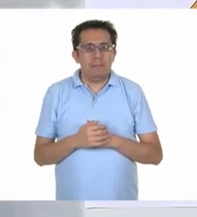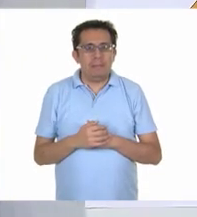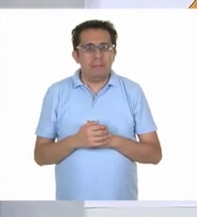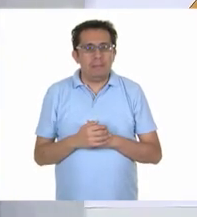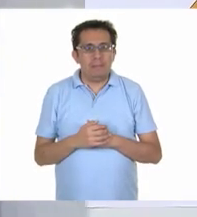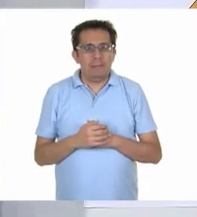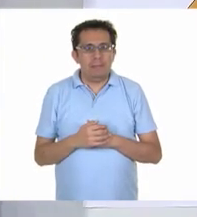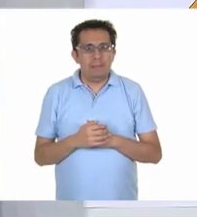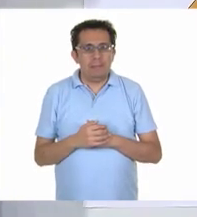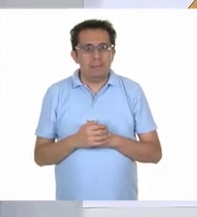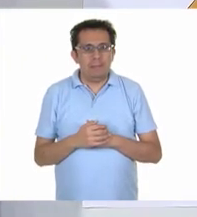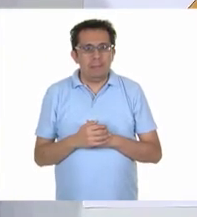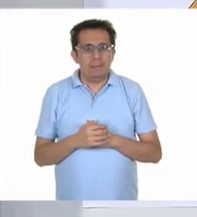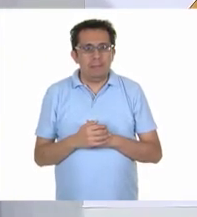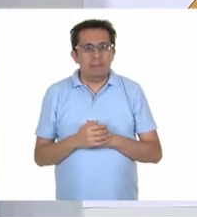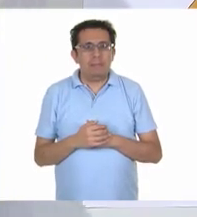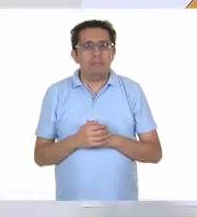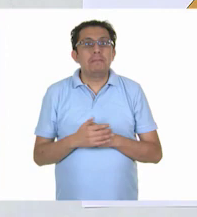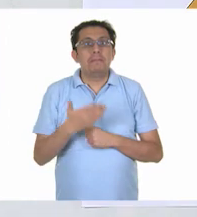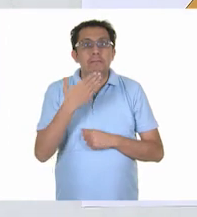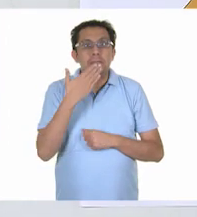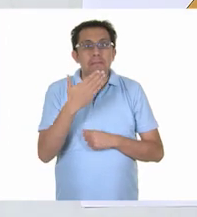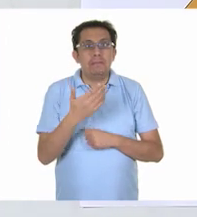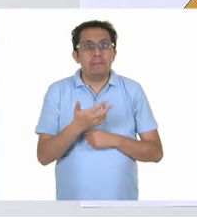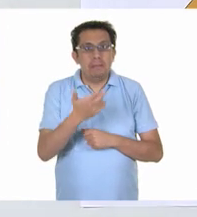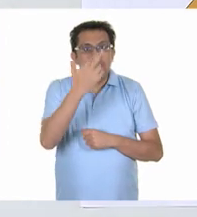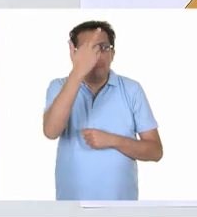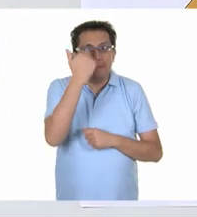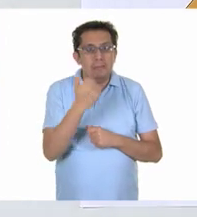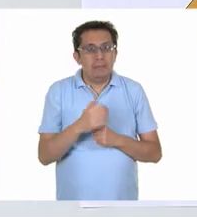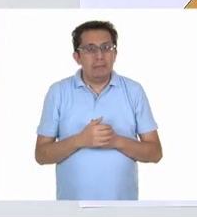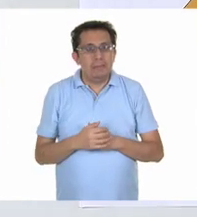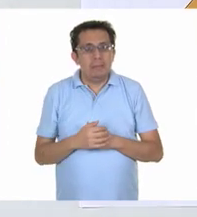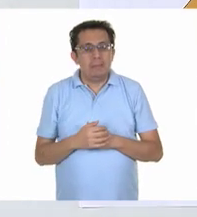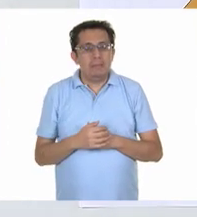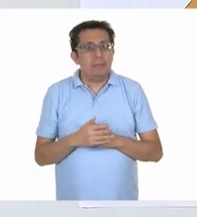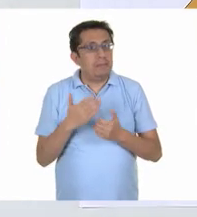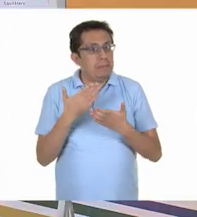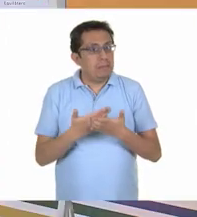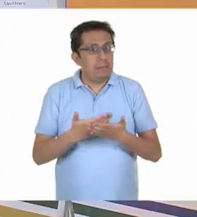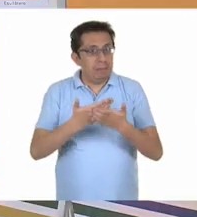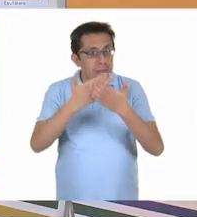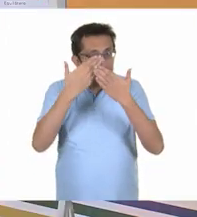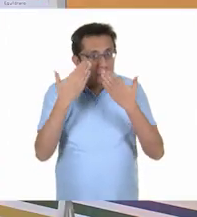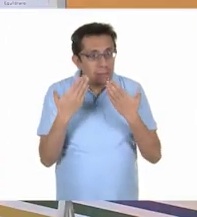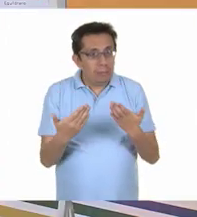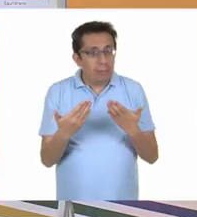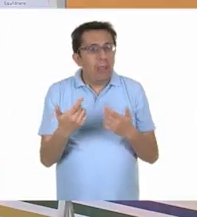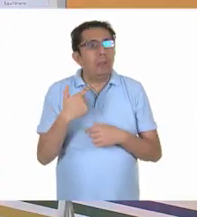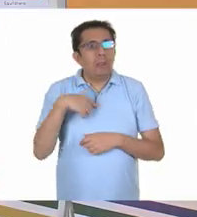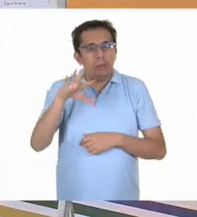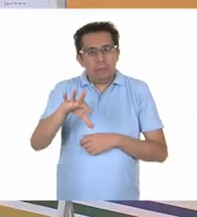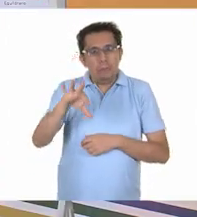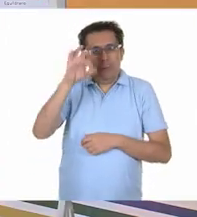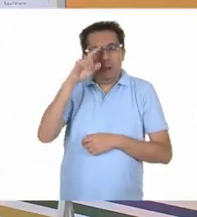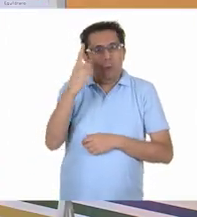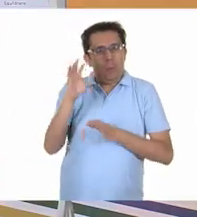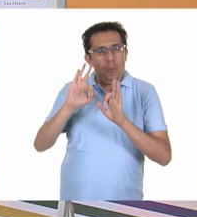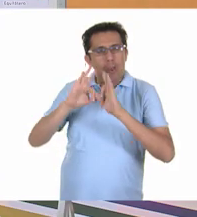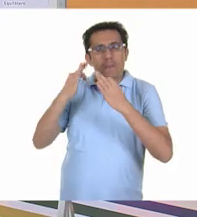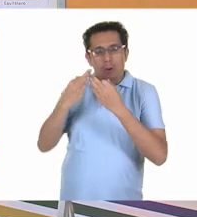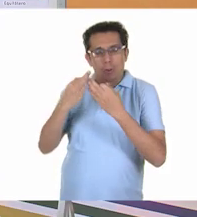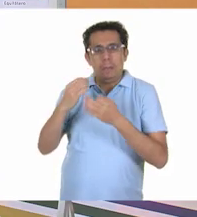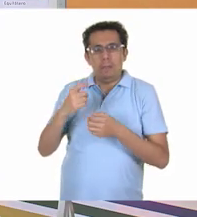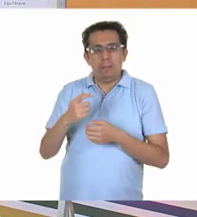Cuadrado. Así es. Cuadrado. Ok, ahora yo voy a tomar una figura. Sí. Me